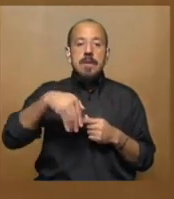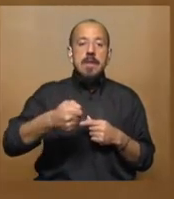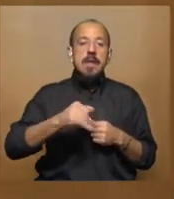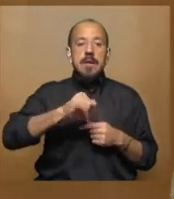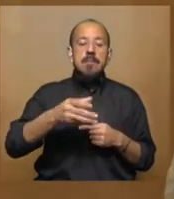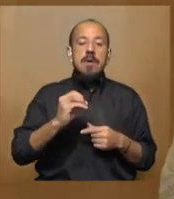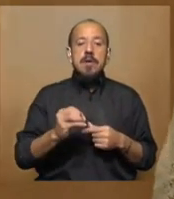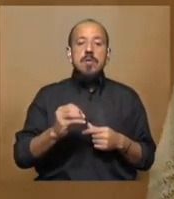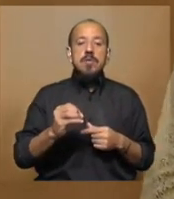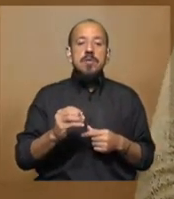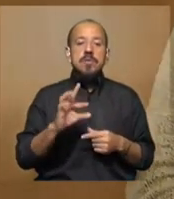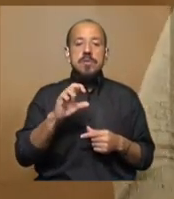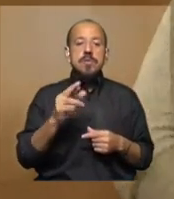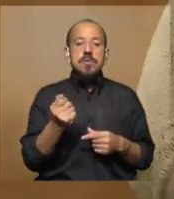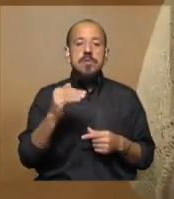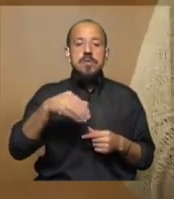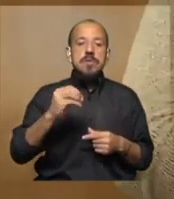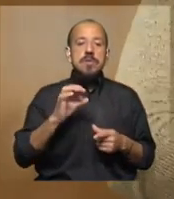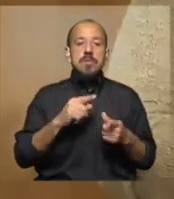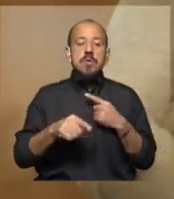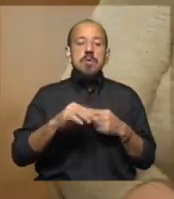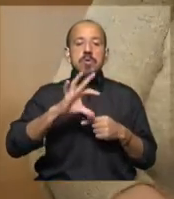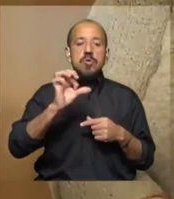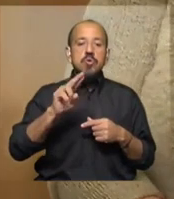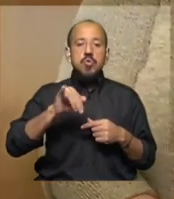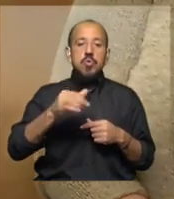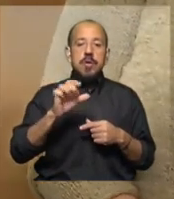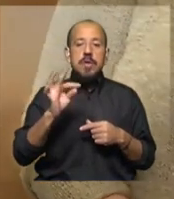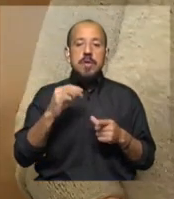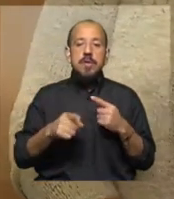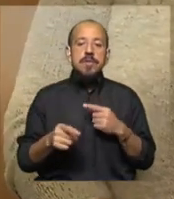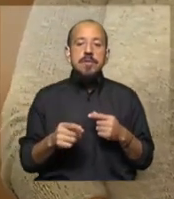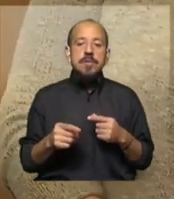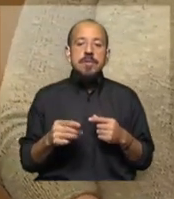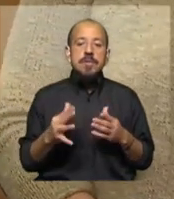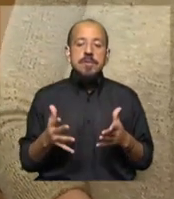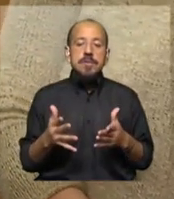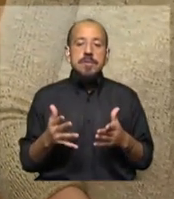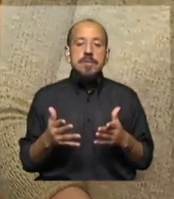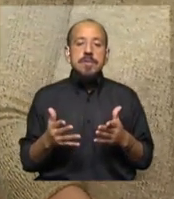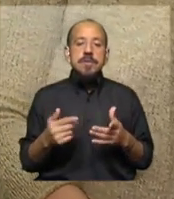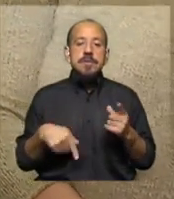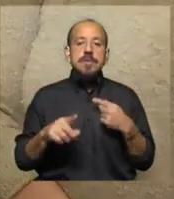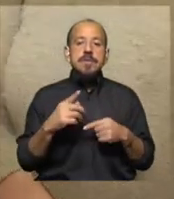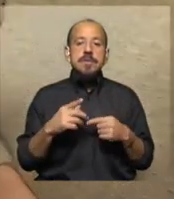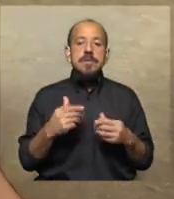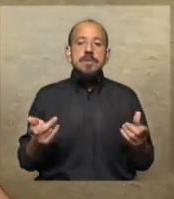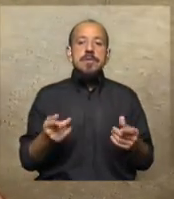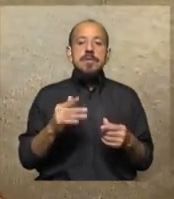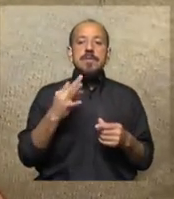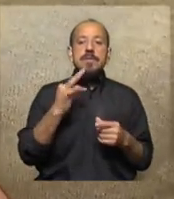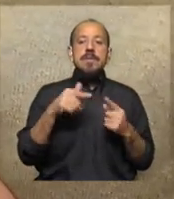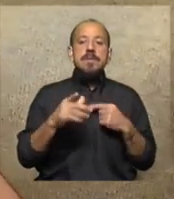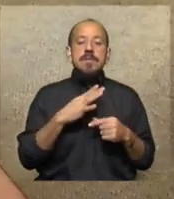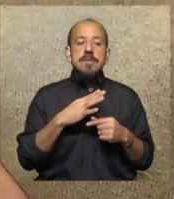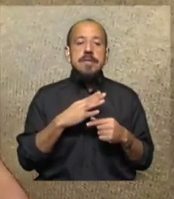editora de sujetos sujetos y la editorial sujeto sui más específicamente la colección feminista es